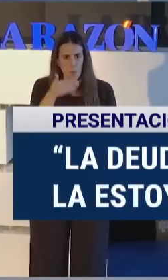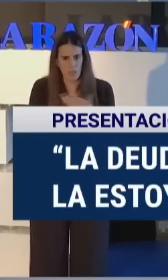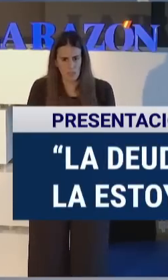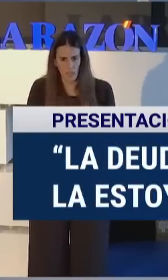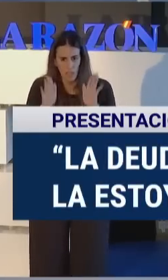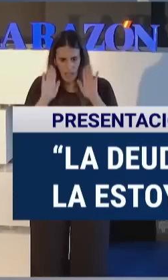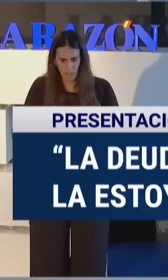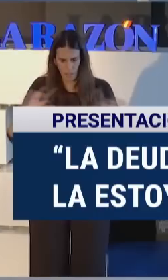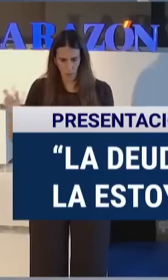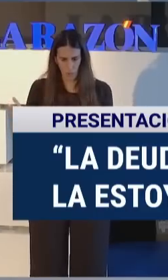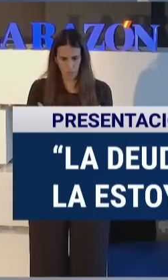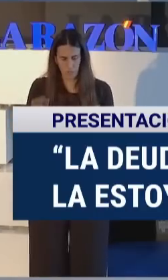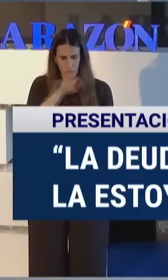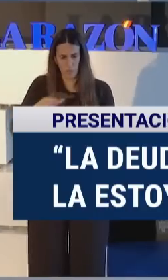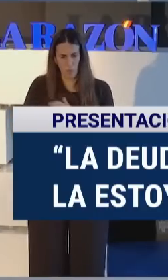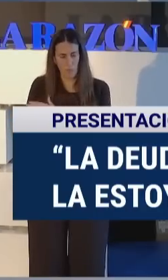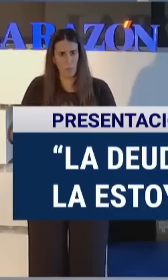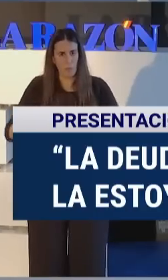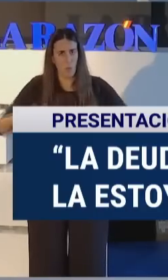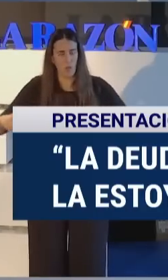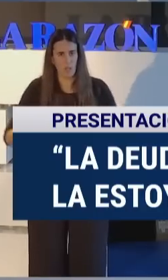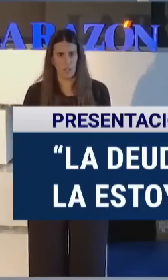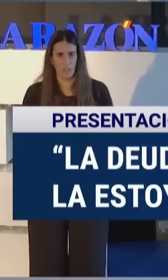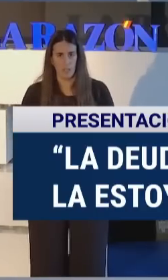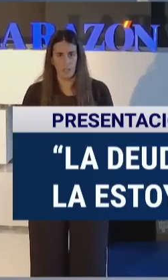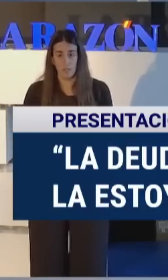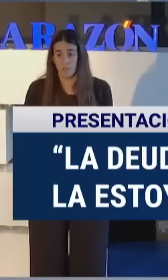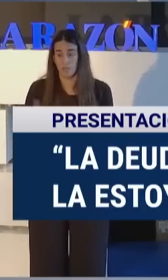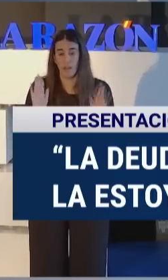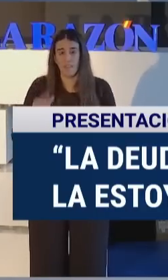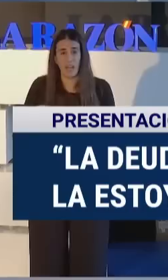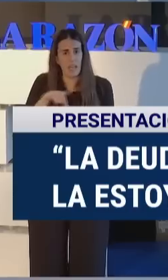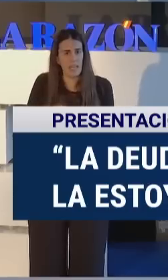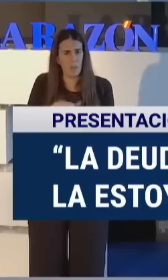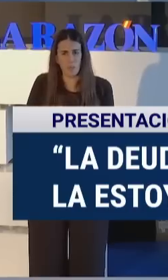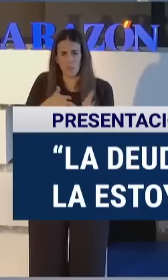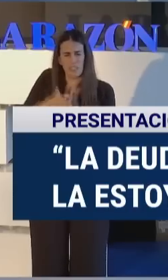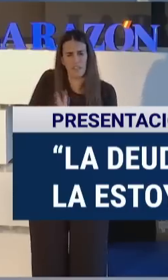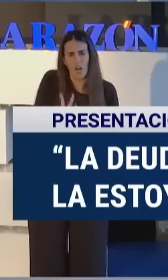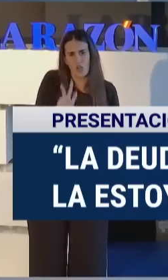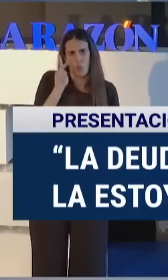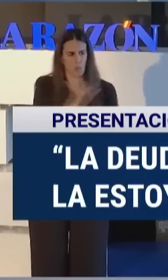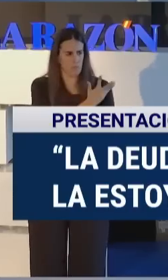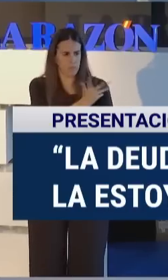pobres. Y lo otro directamente son los impuestos, que directamente es un robo, es una confiscación.